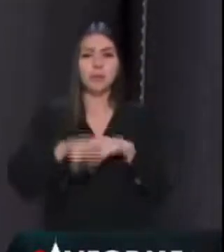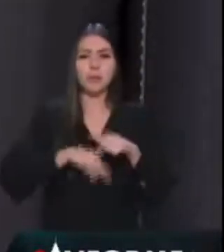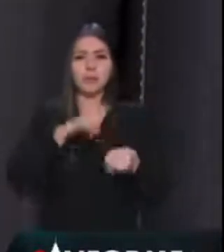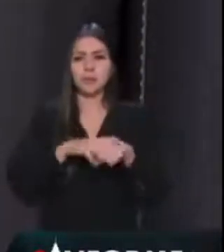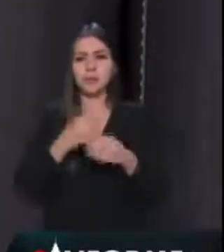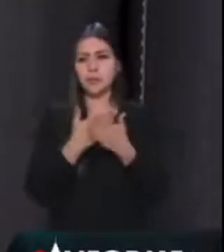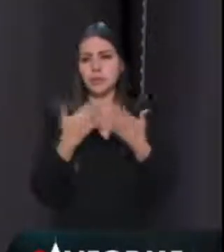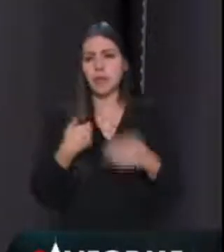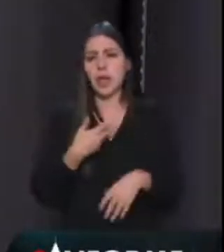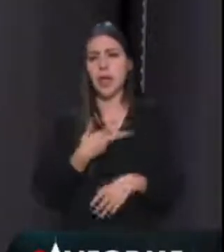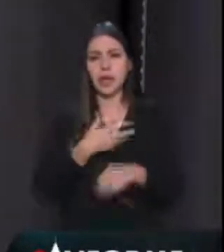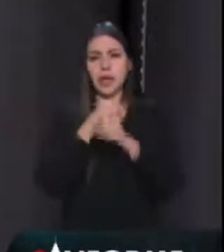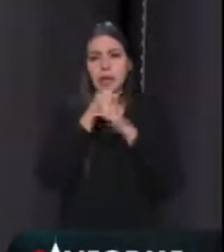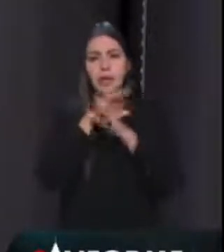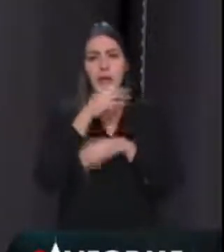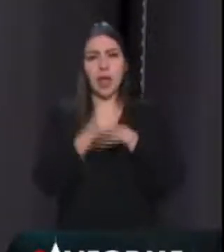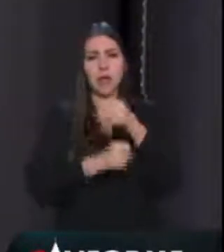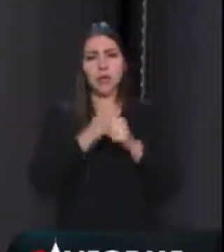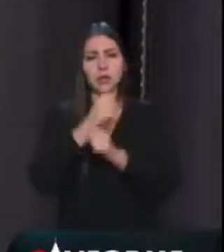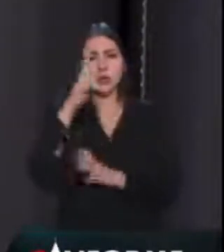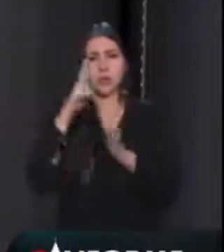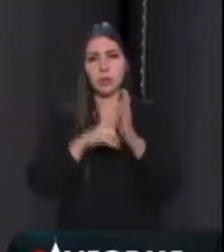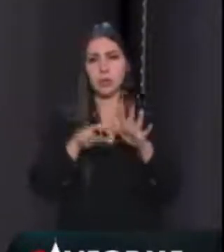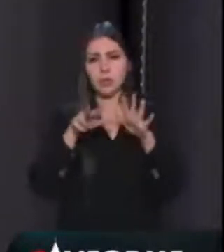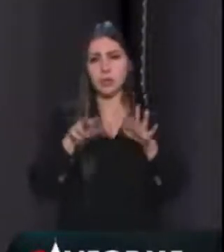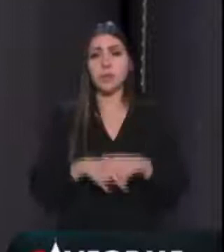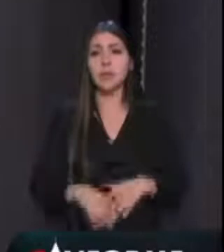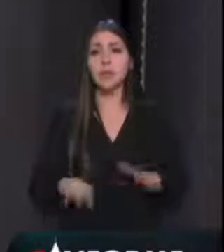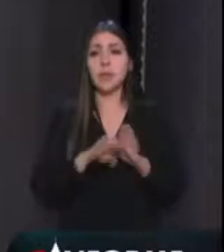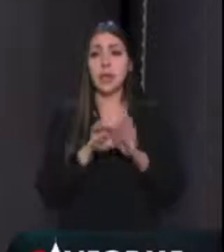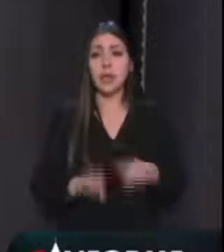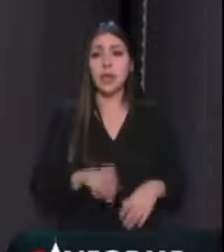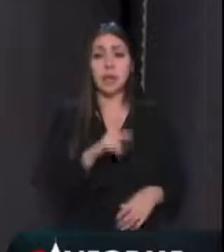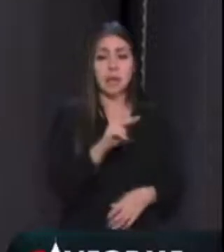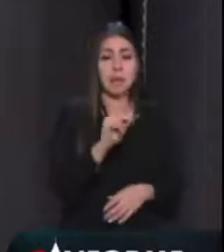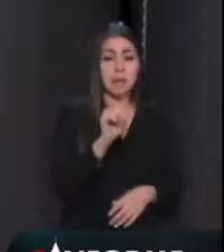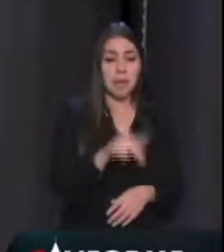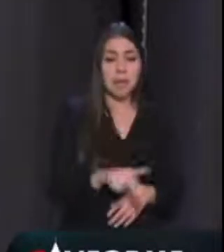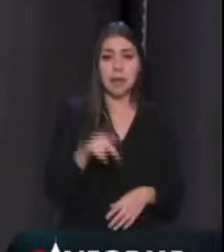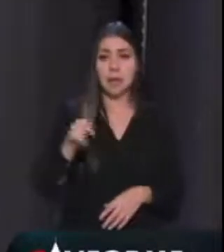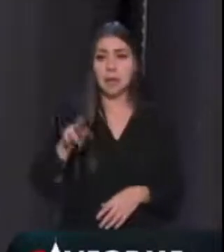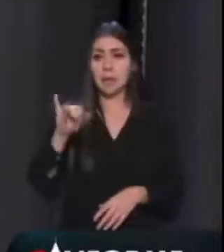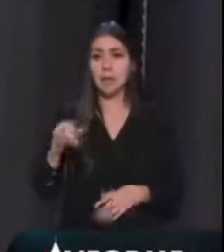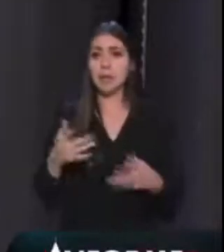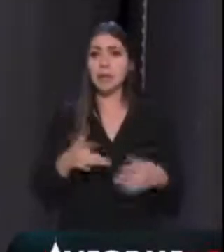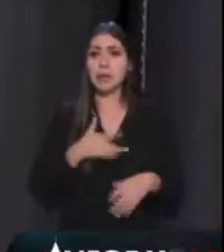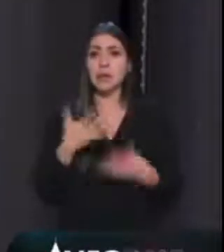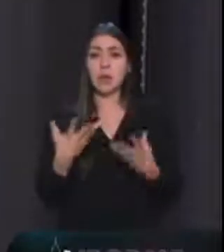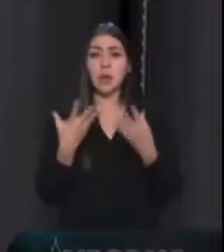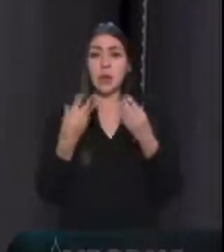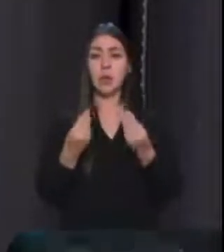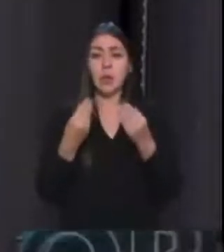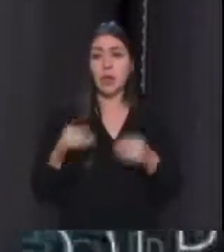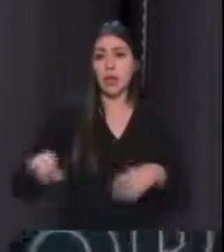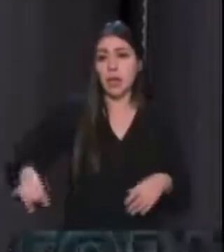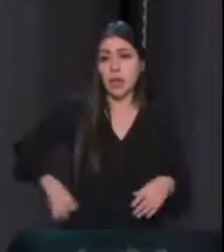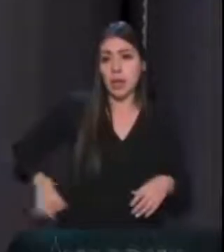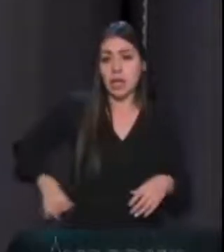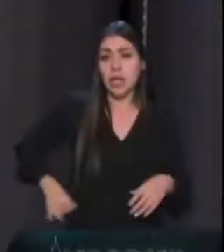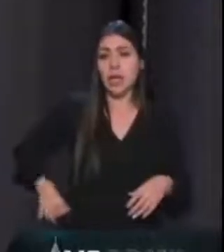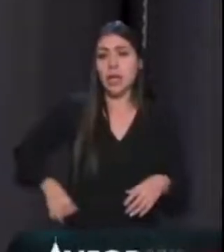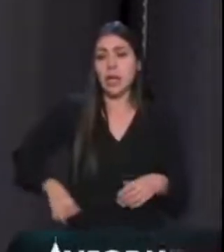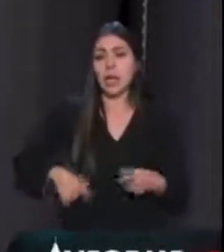de 2018. A ver, si al PAN y al PRI le interesaban tanto las energías alternativas, porque ellos controlaron